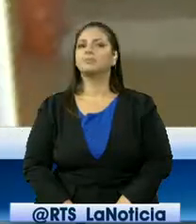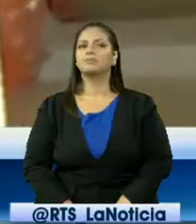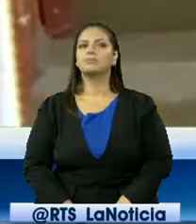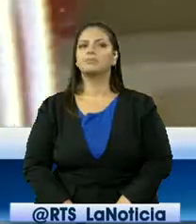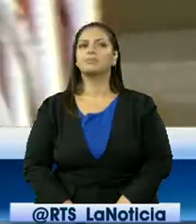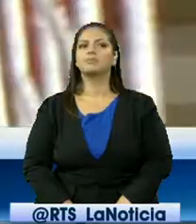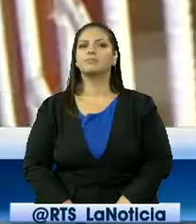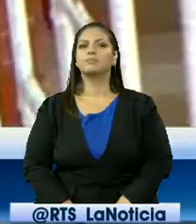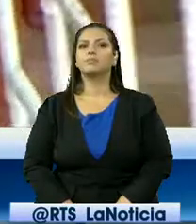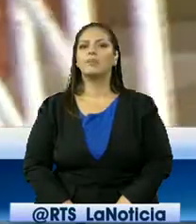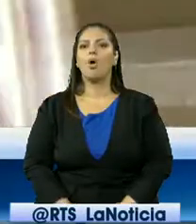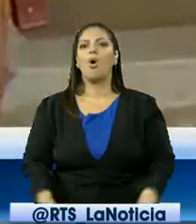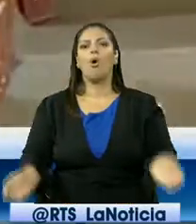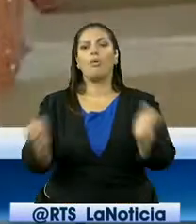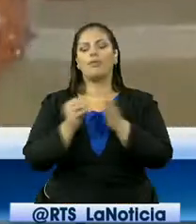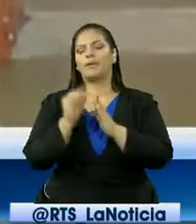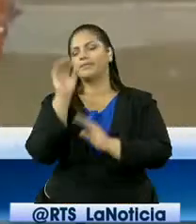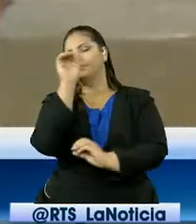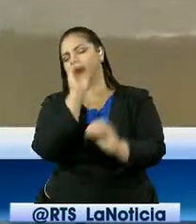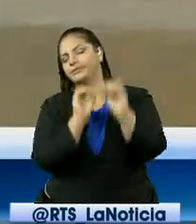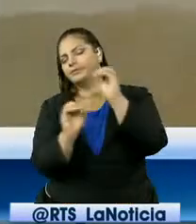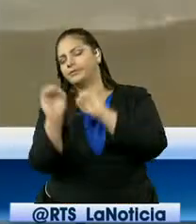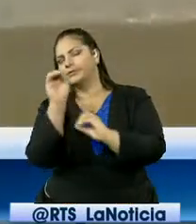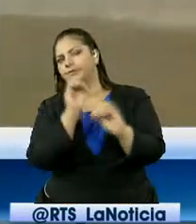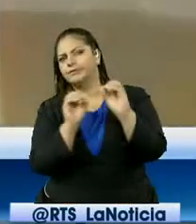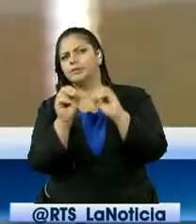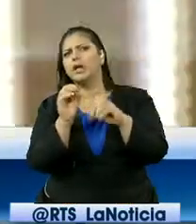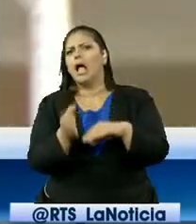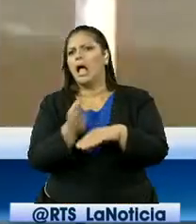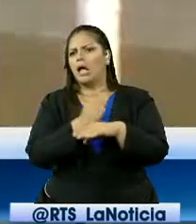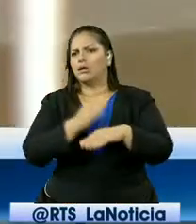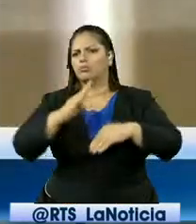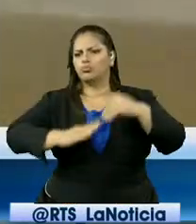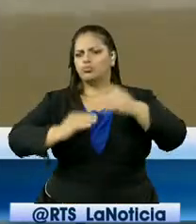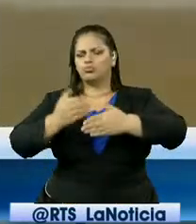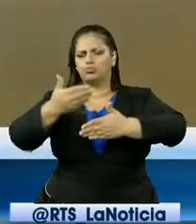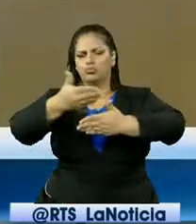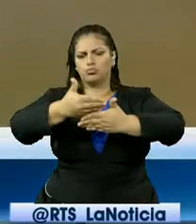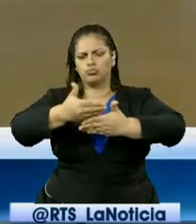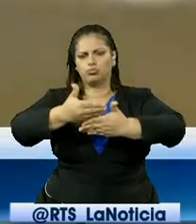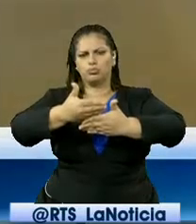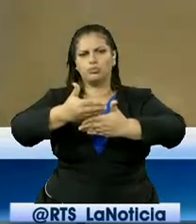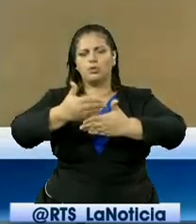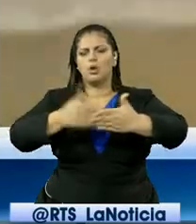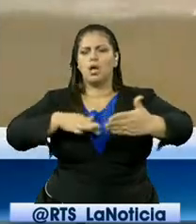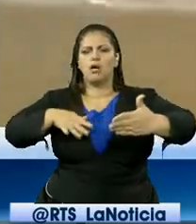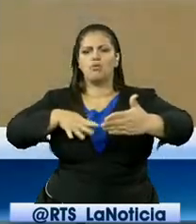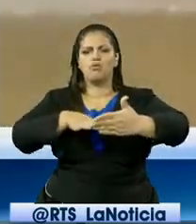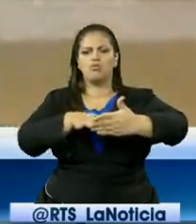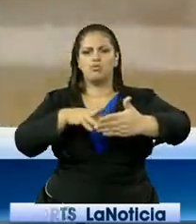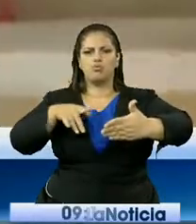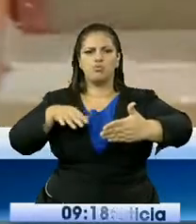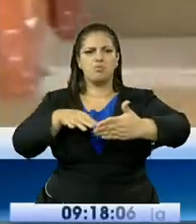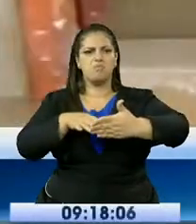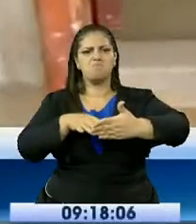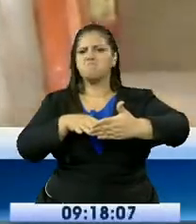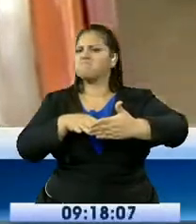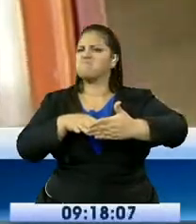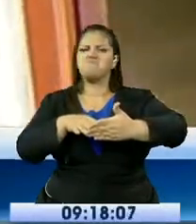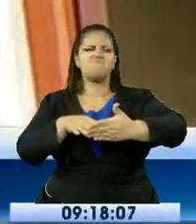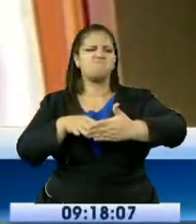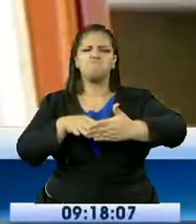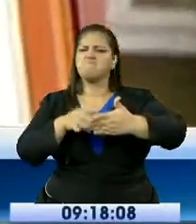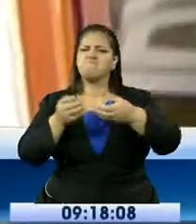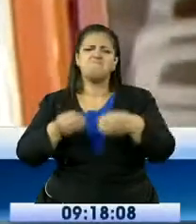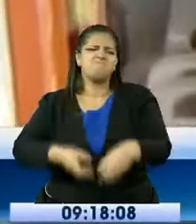más, observamos cómo intentaron construir muros para tratar de evitar que el agua ingrese hasta sus domicilios. Sin